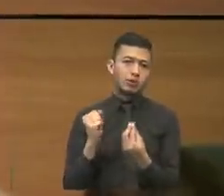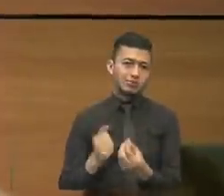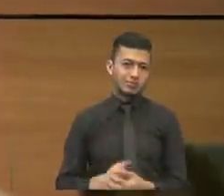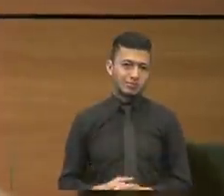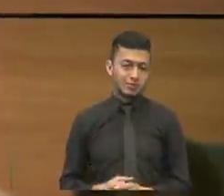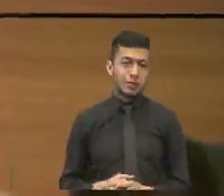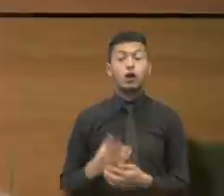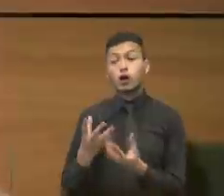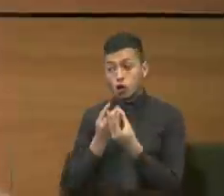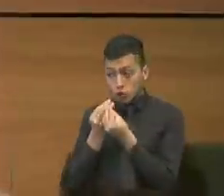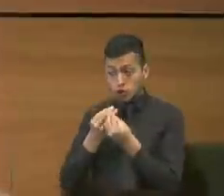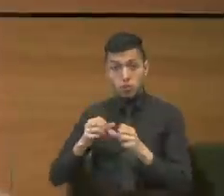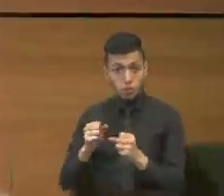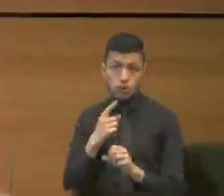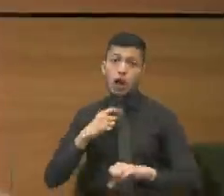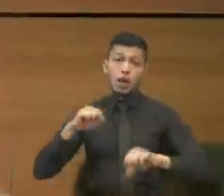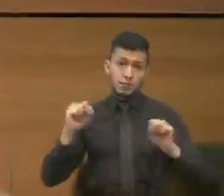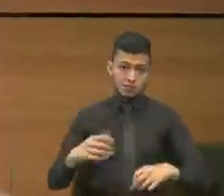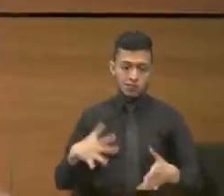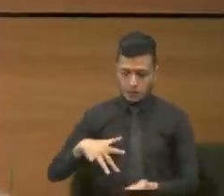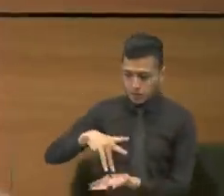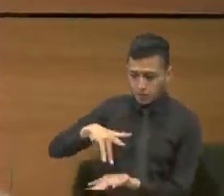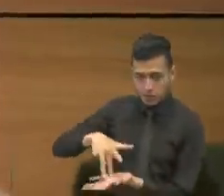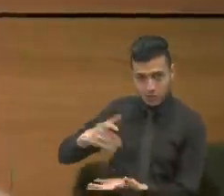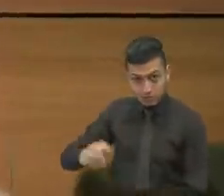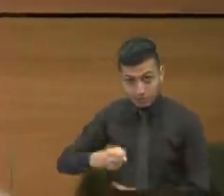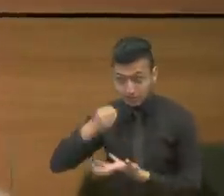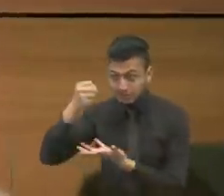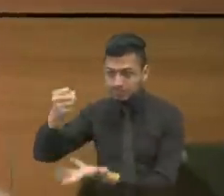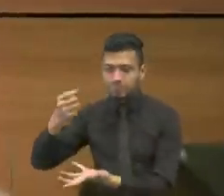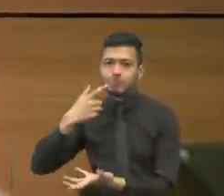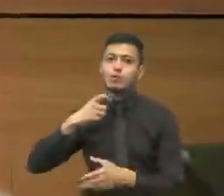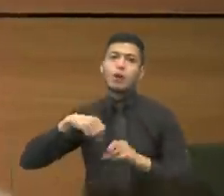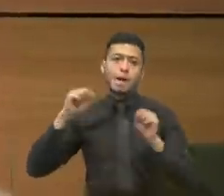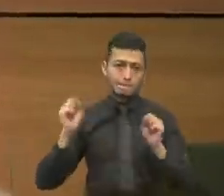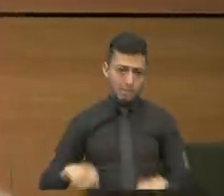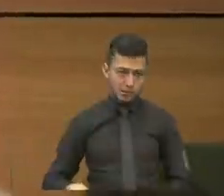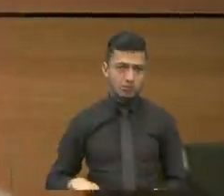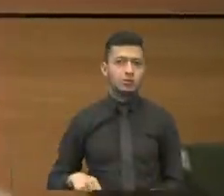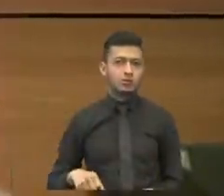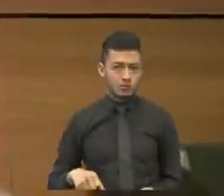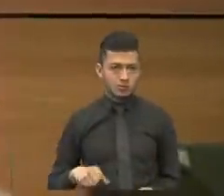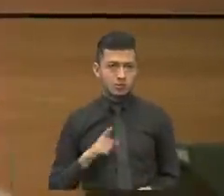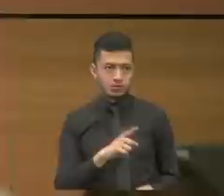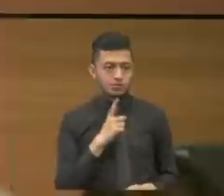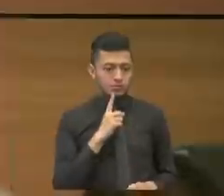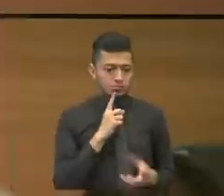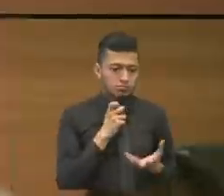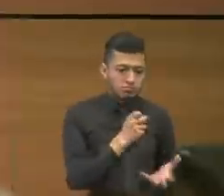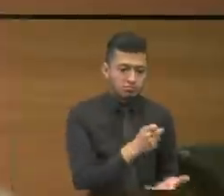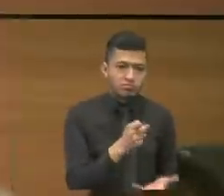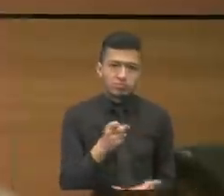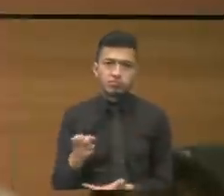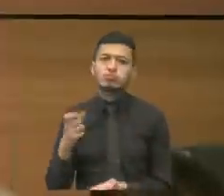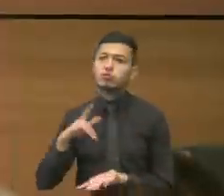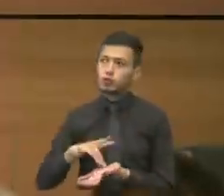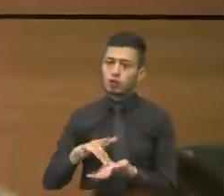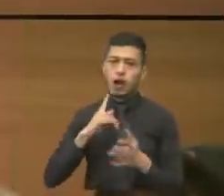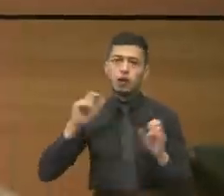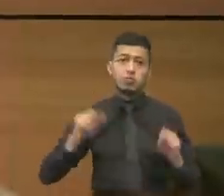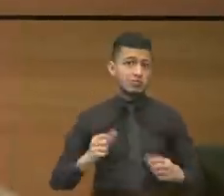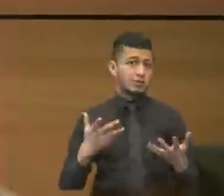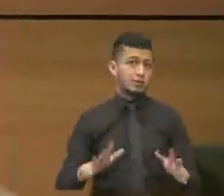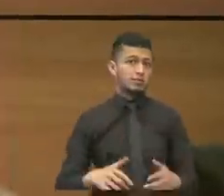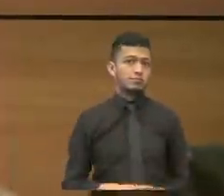aprobó no solamente el cupo de endeudamiento con el que se cubren parte de estas inversiones.